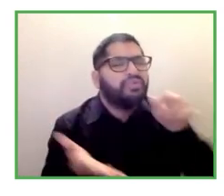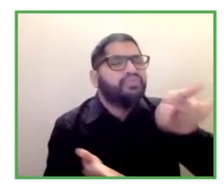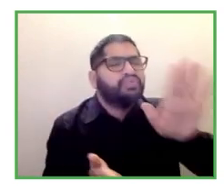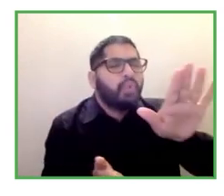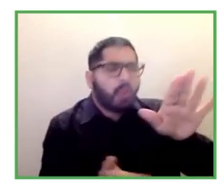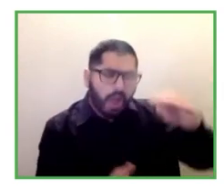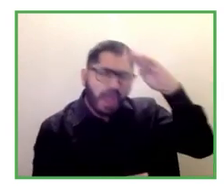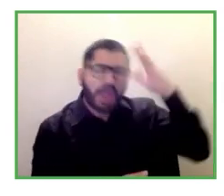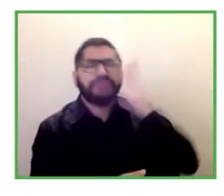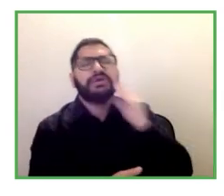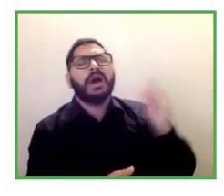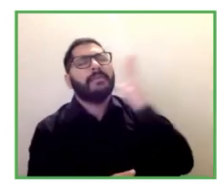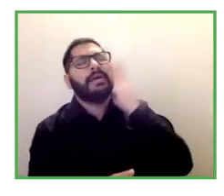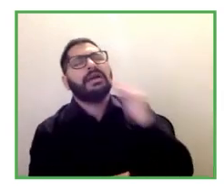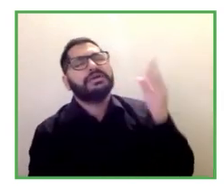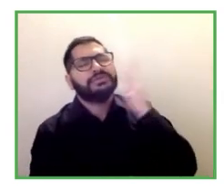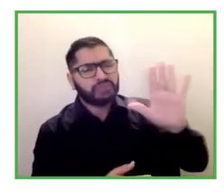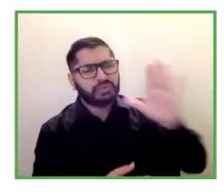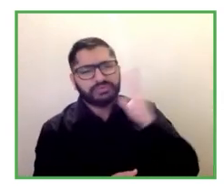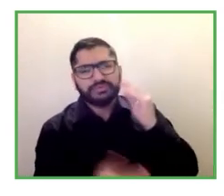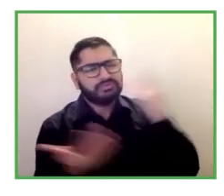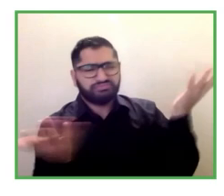superado.